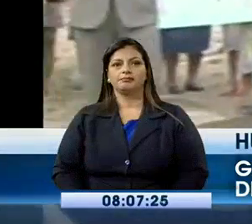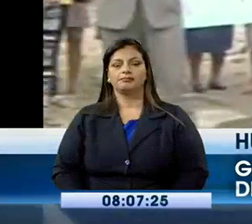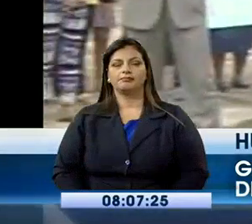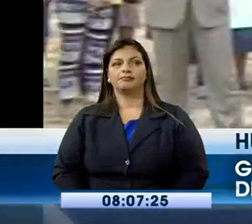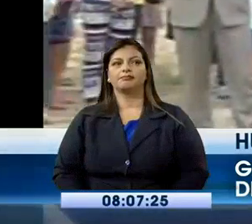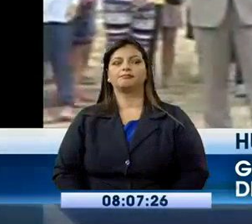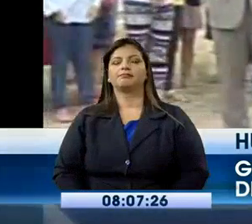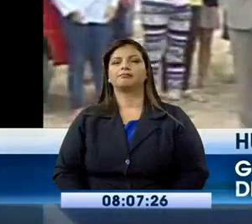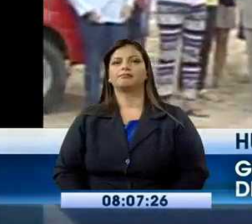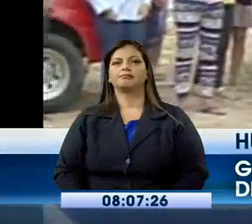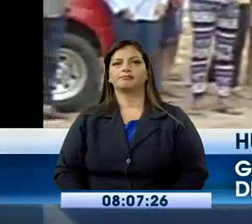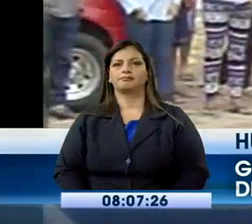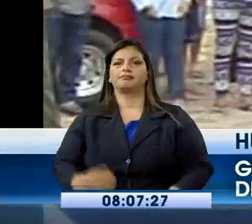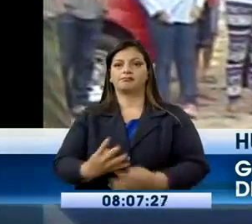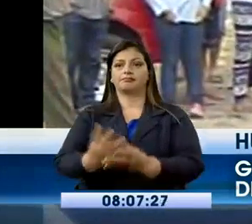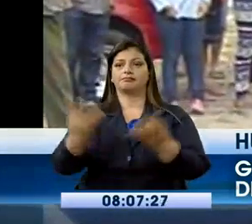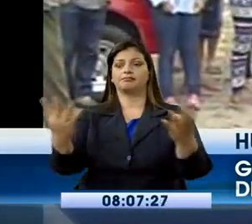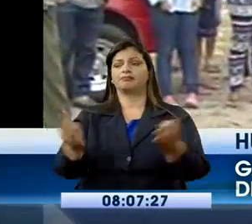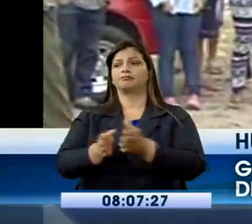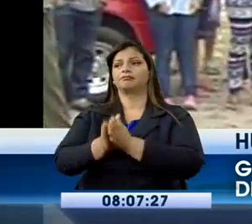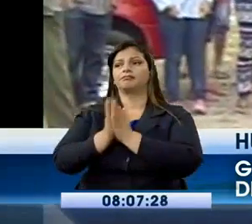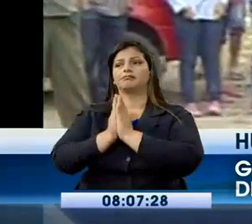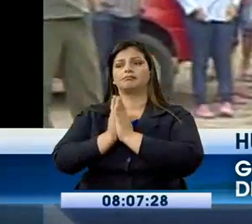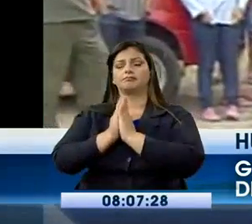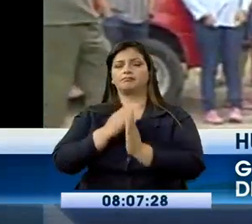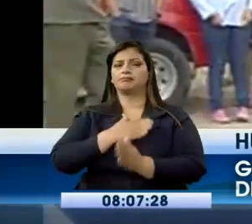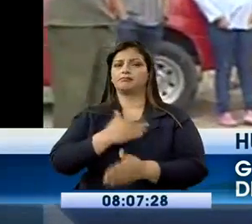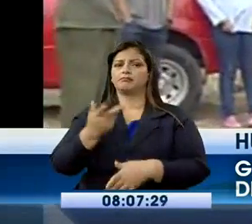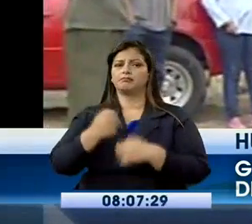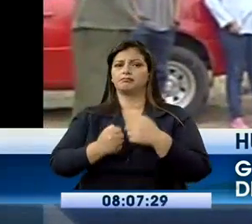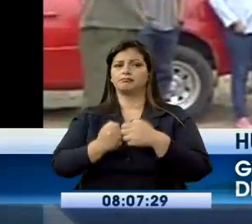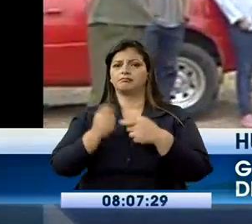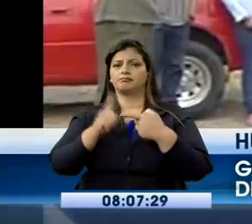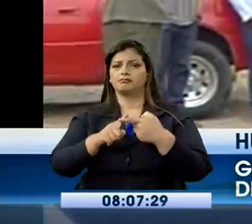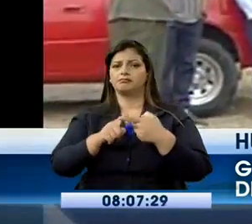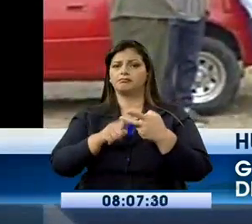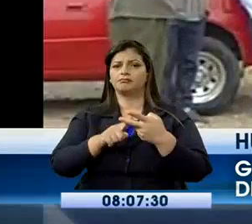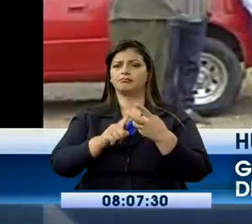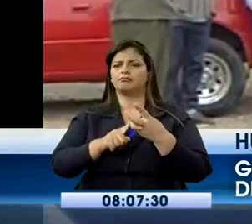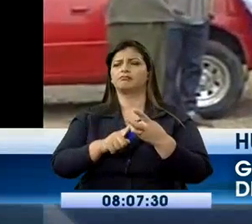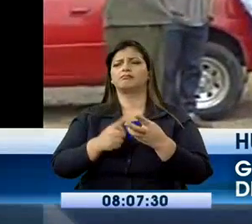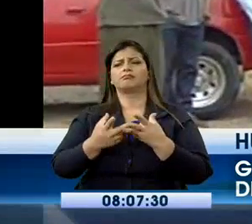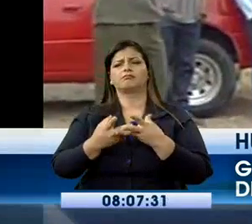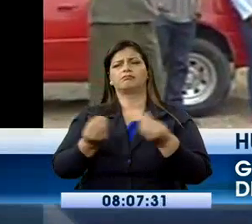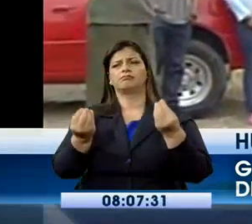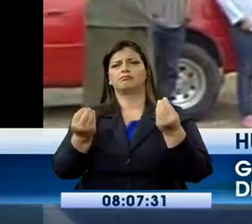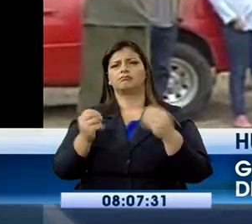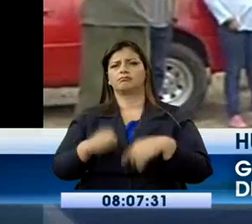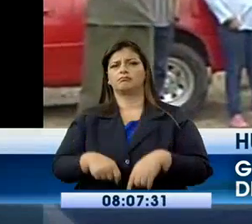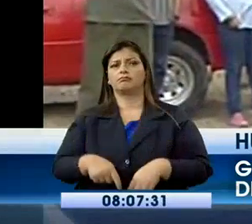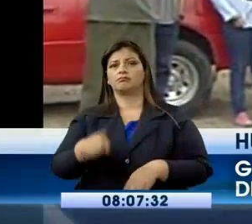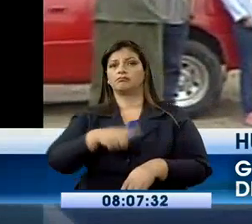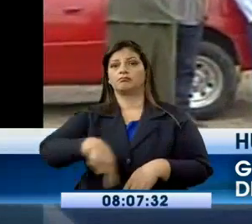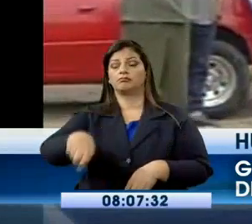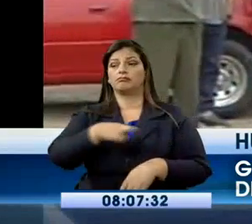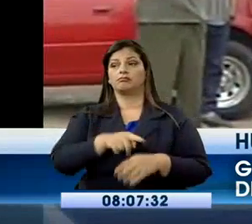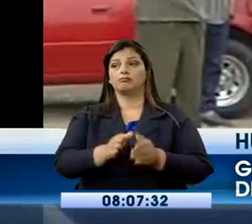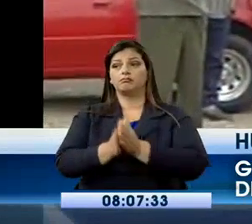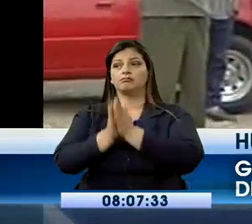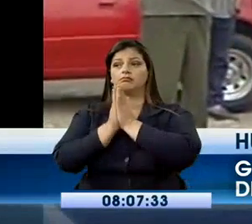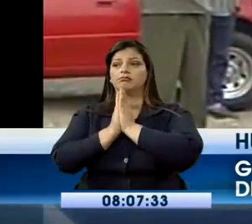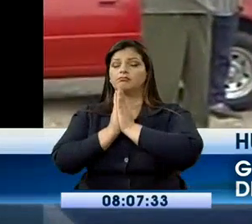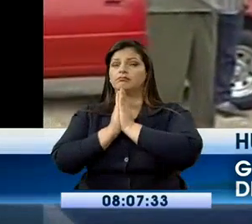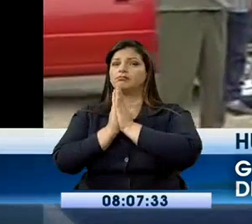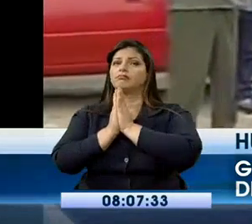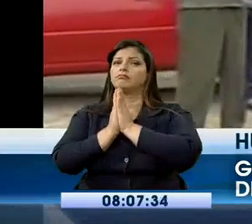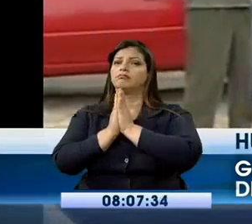solicitando los habitantes de este sector, recordemos, Cooperativa Estrella de Belén, en donde pues solicitan que exista lo que es